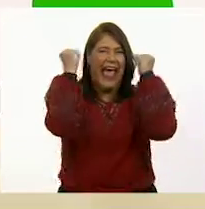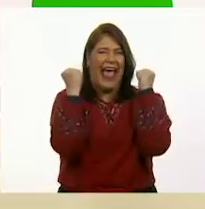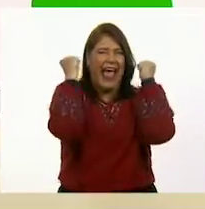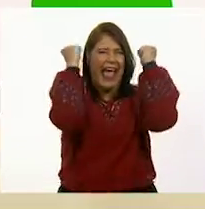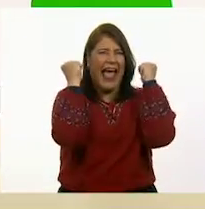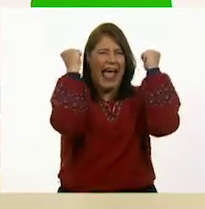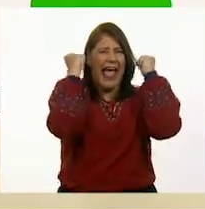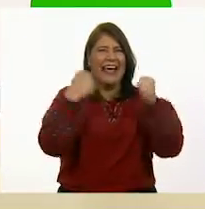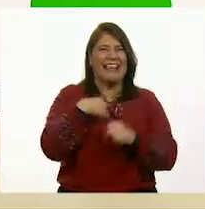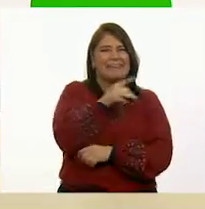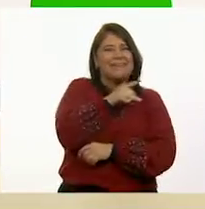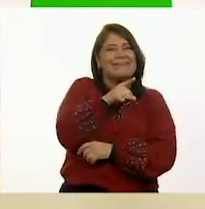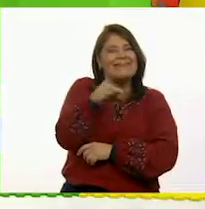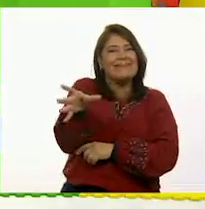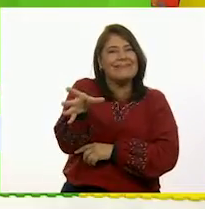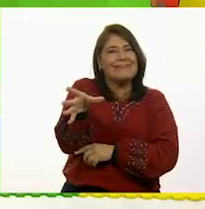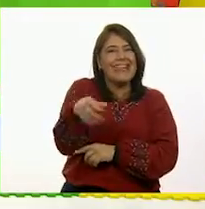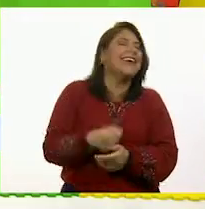¡Gané!